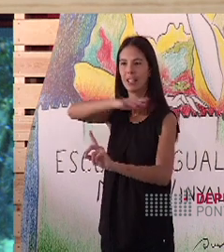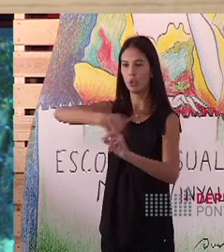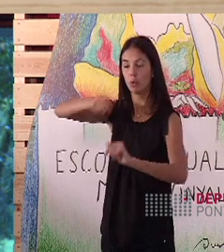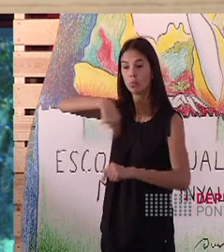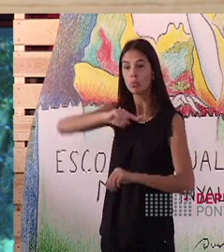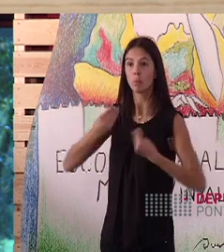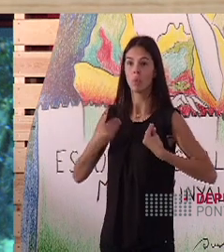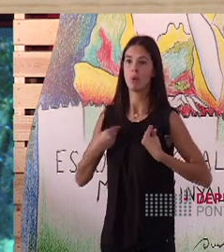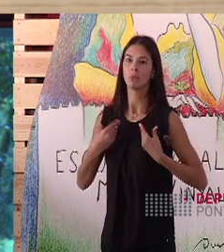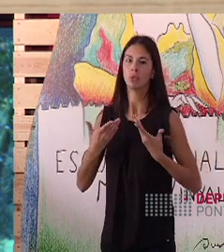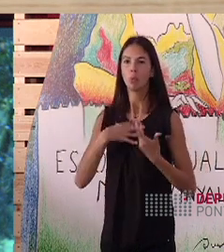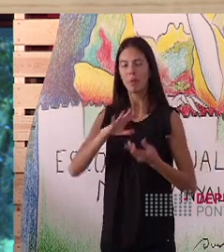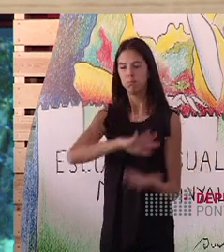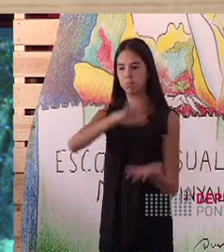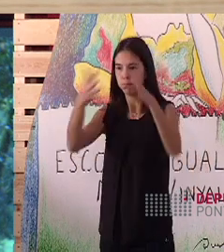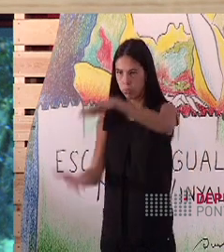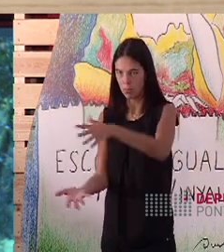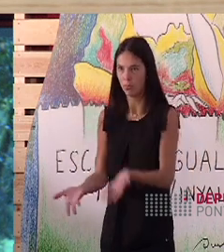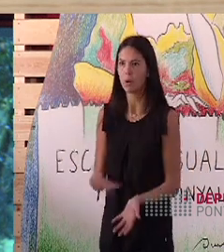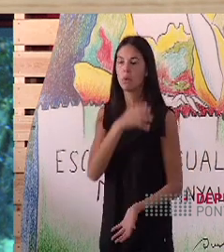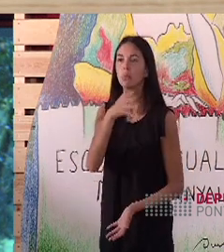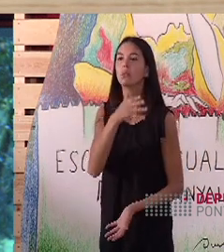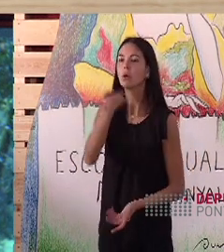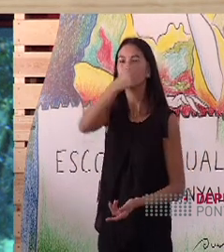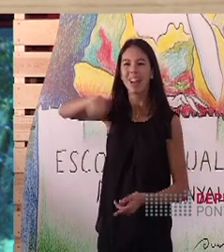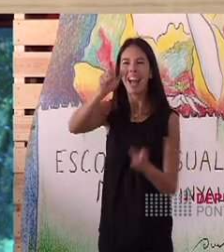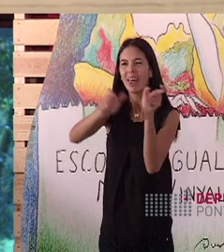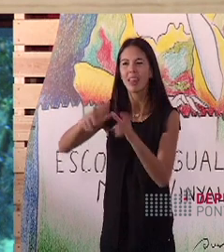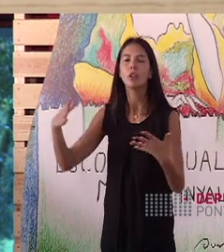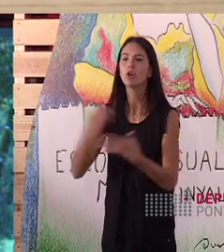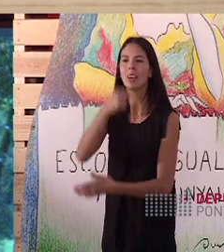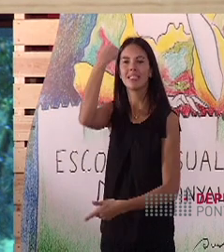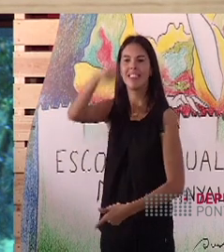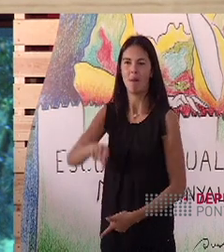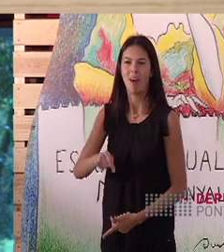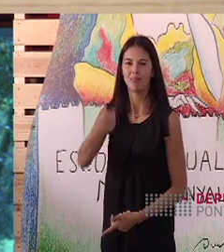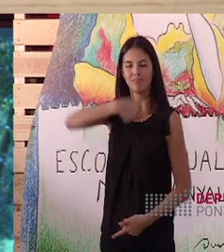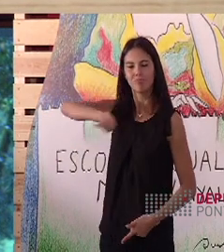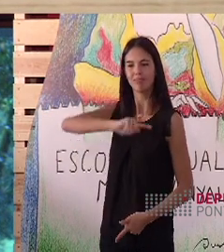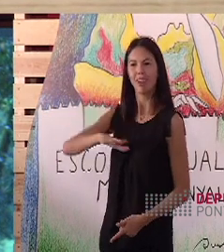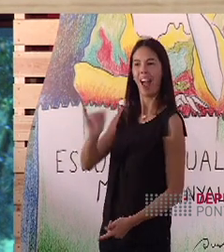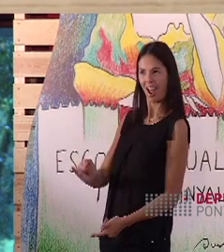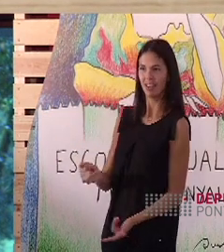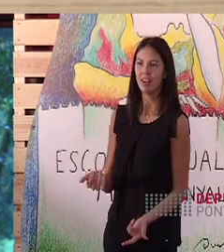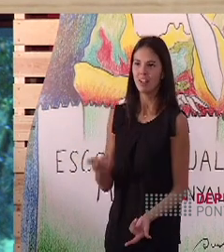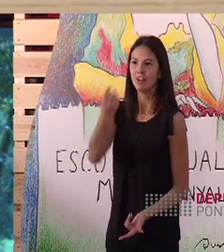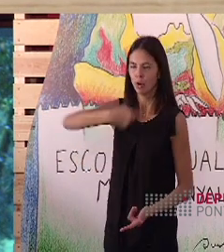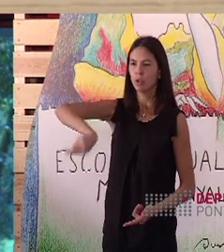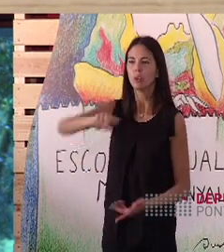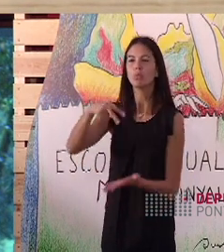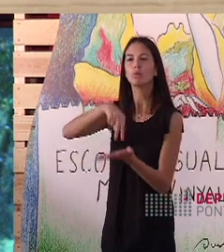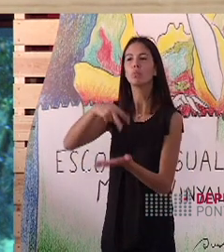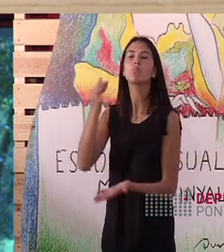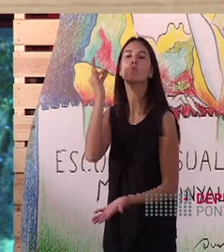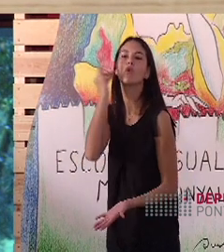que vivimos. Por lo tanto, para que saiba todo o mundo que estamos aquí, que chegamos para